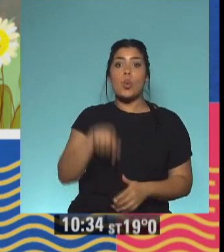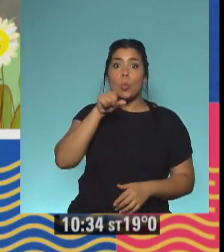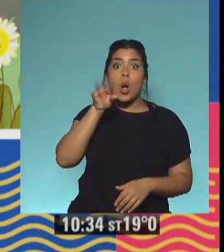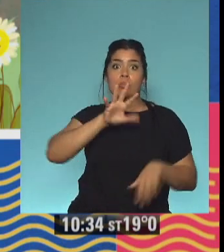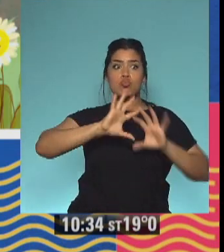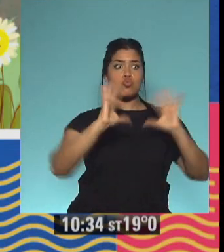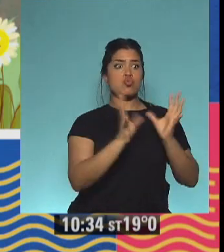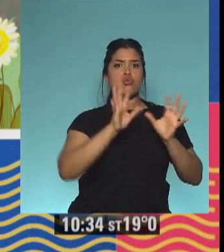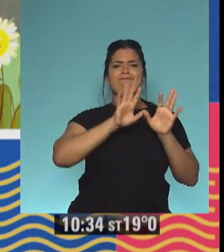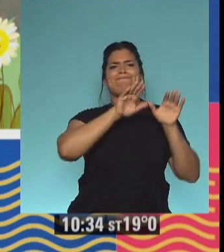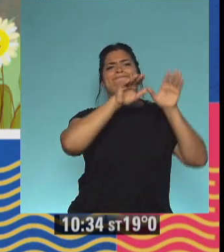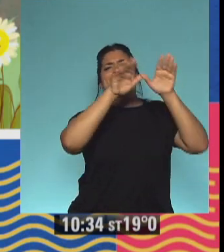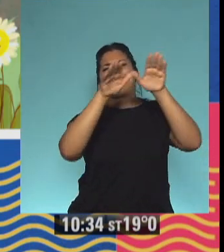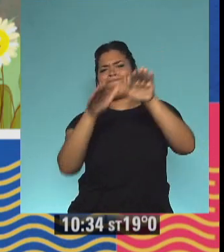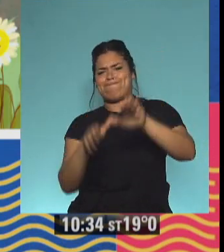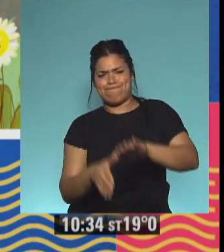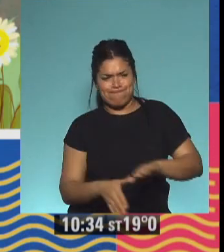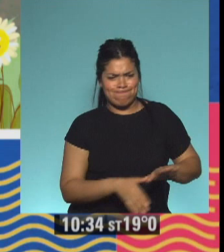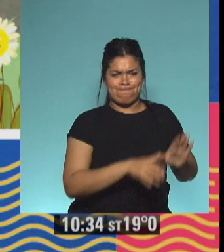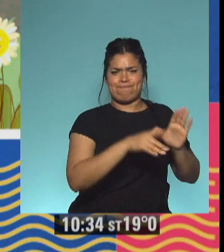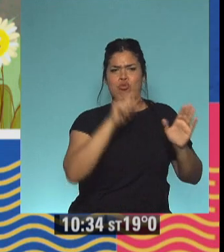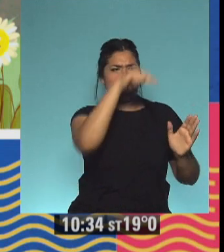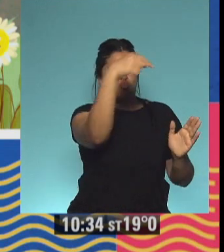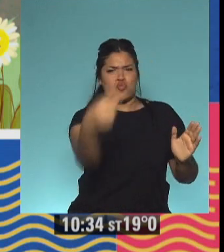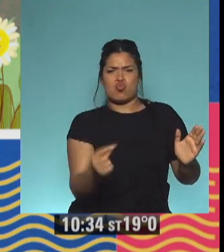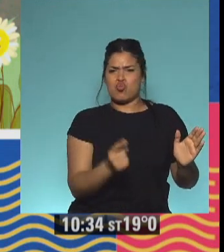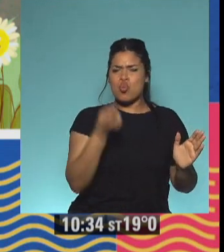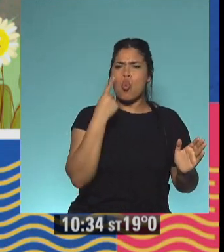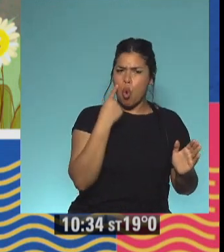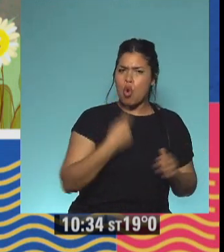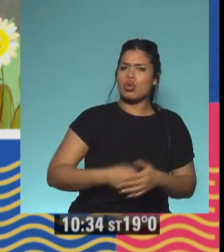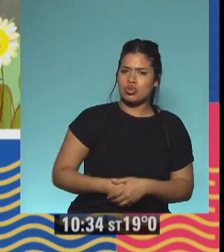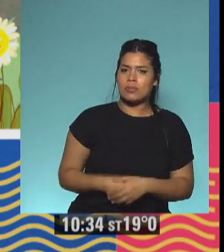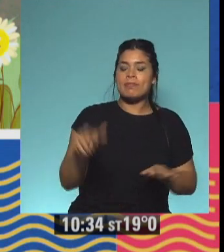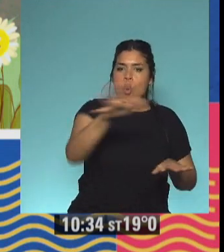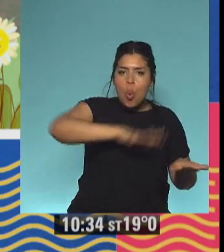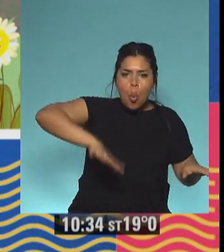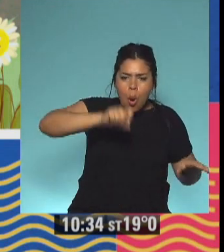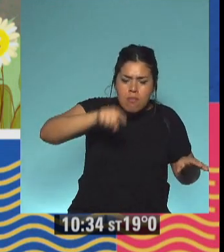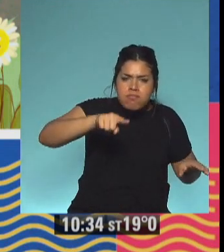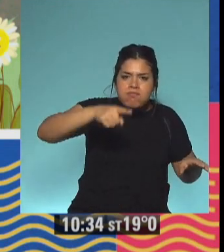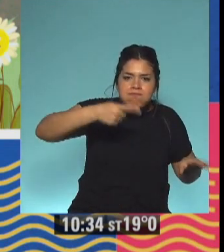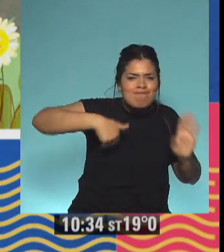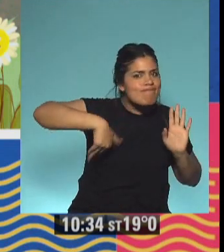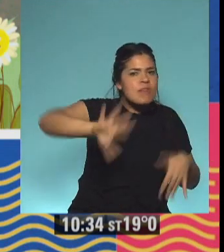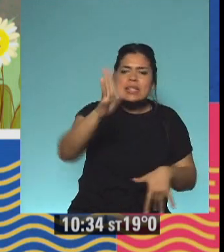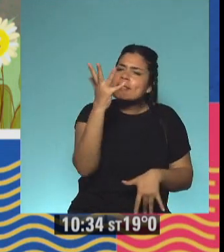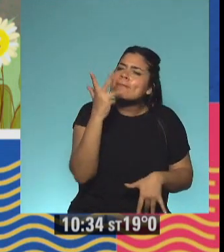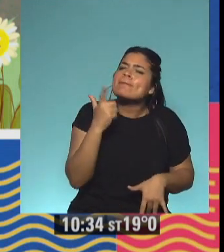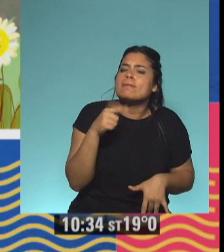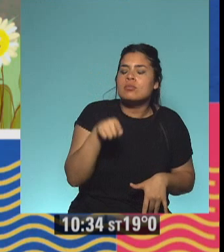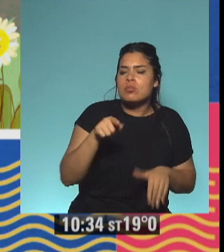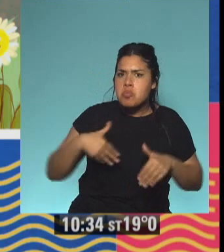De todos los lugares que visitó, hubo uno que fue el que más le gustó. Miren el lugar que llegó. Estaba el monstruo